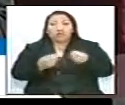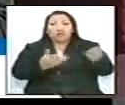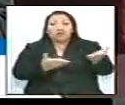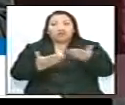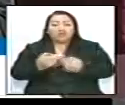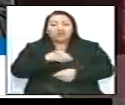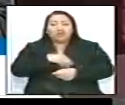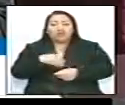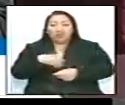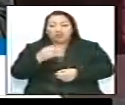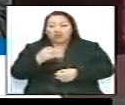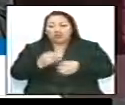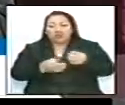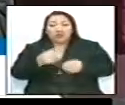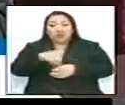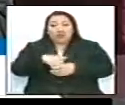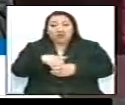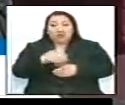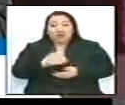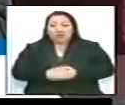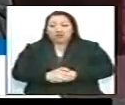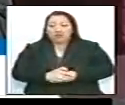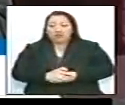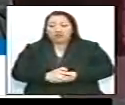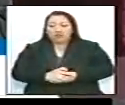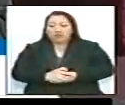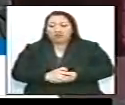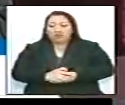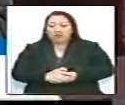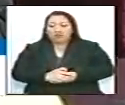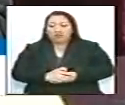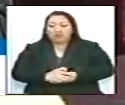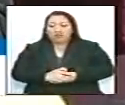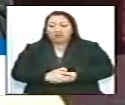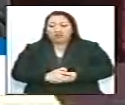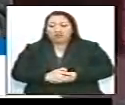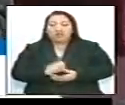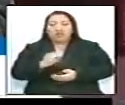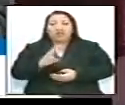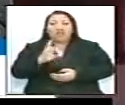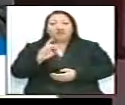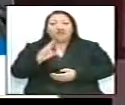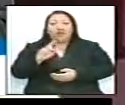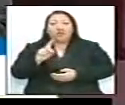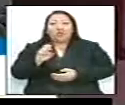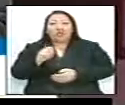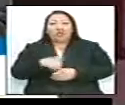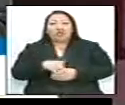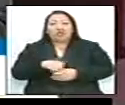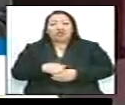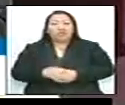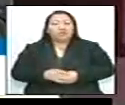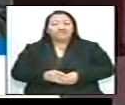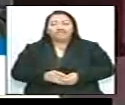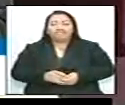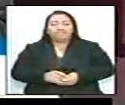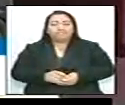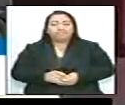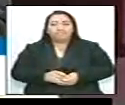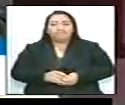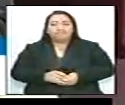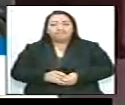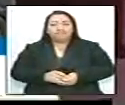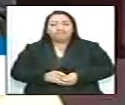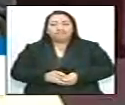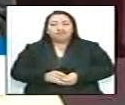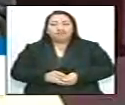miembros del jurado electoral a insinuarles que van a ser parte de un fraude electoral, ¿no? Y yo creo que